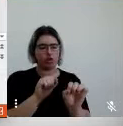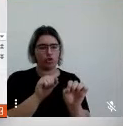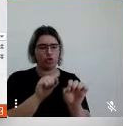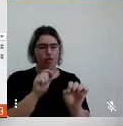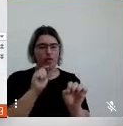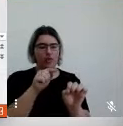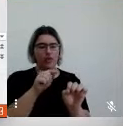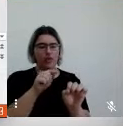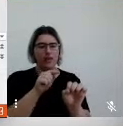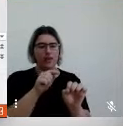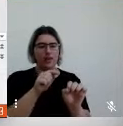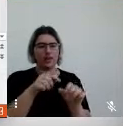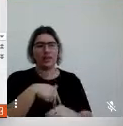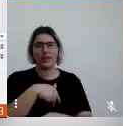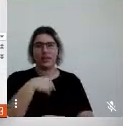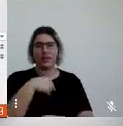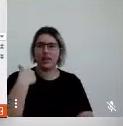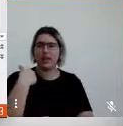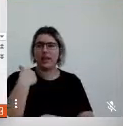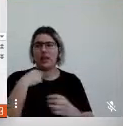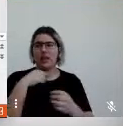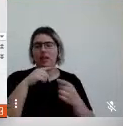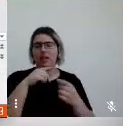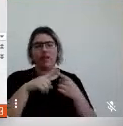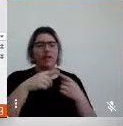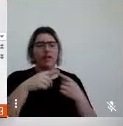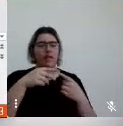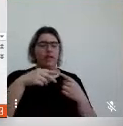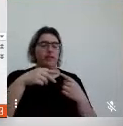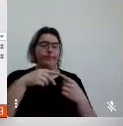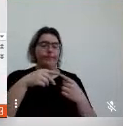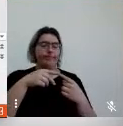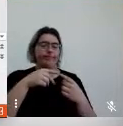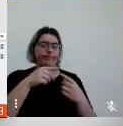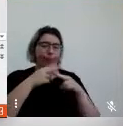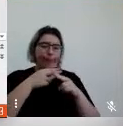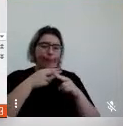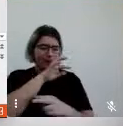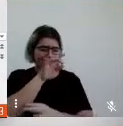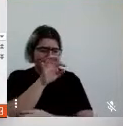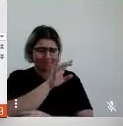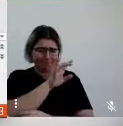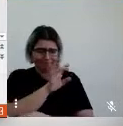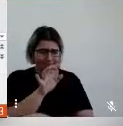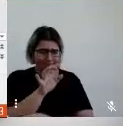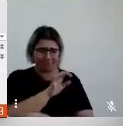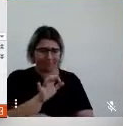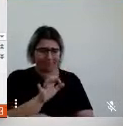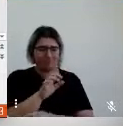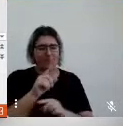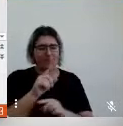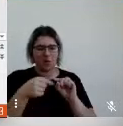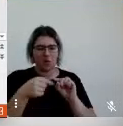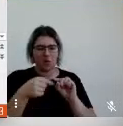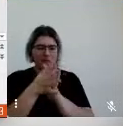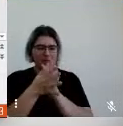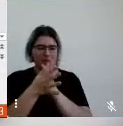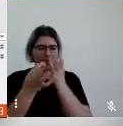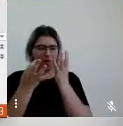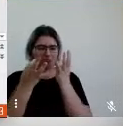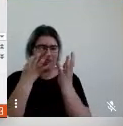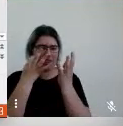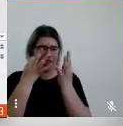de los lactobacillus, de las bifidobacterias, que luego más adelante os comentaré, porque hay alimentos